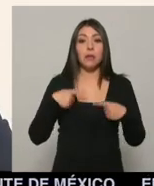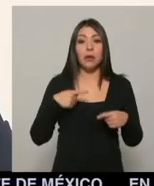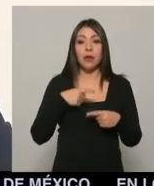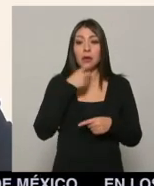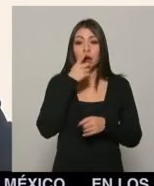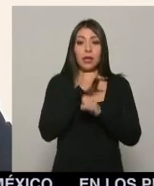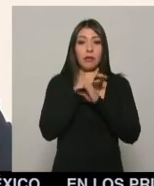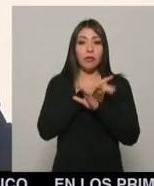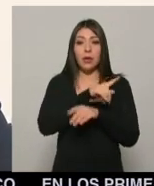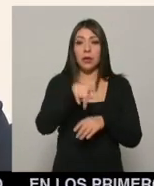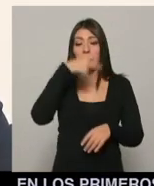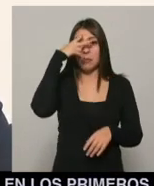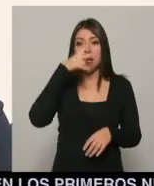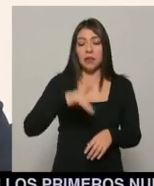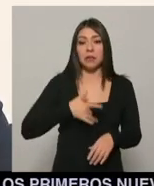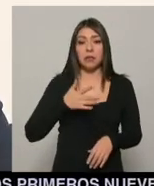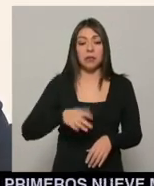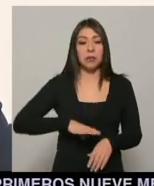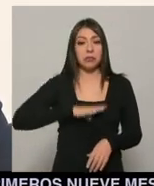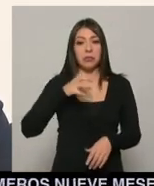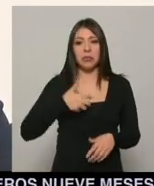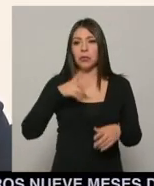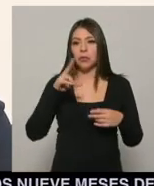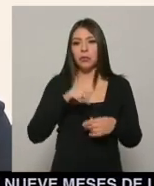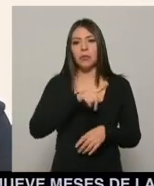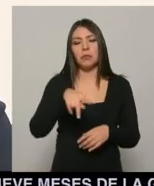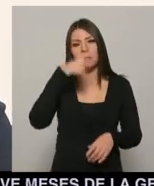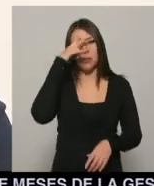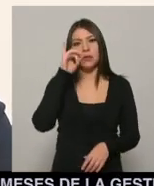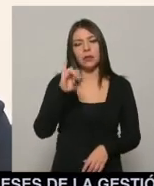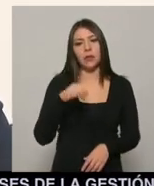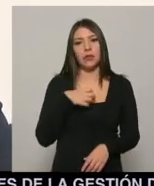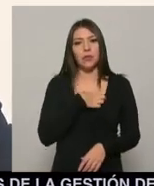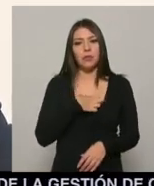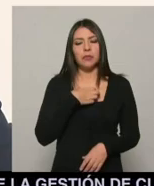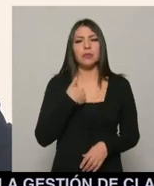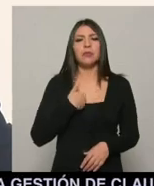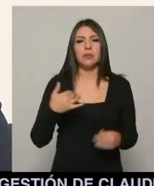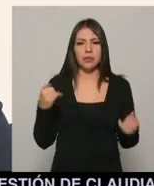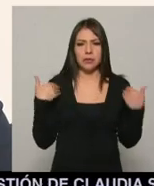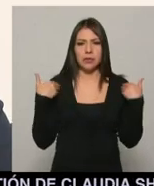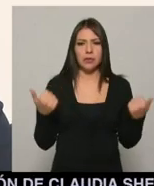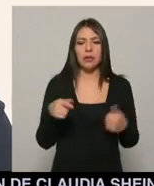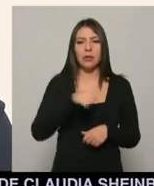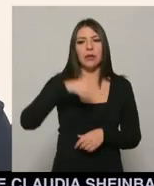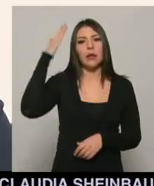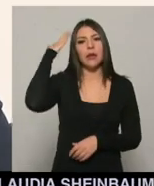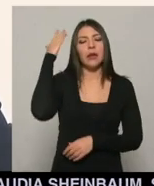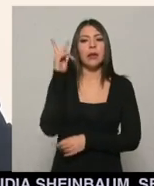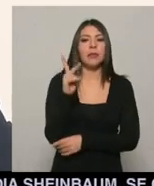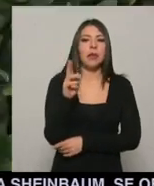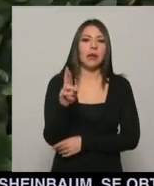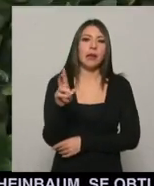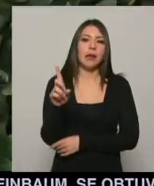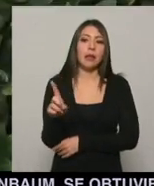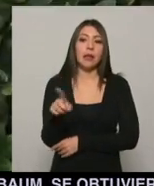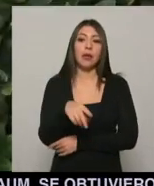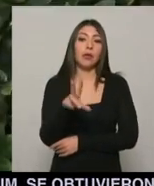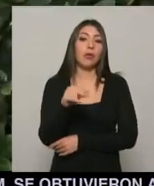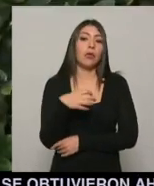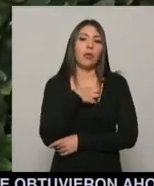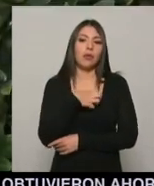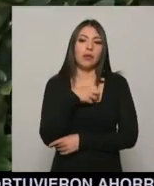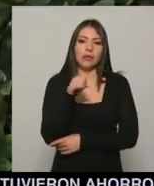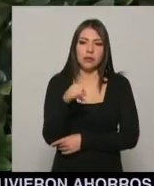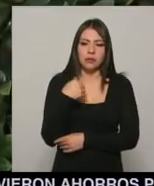descontentos. El dato objetivo es que la gran mayoría están contentos. Yo entiendo que los dirigentes del PRD no están contentos, pero eso no quiere decir